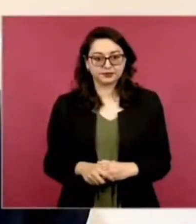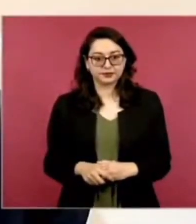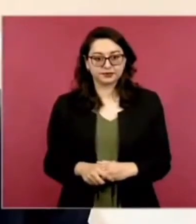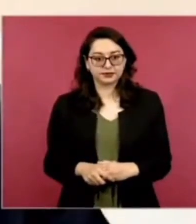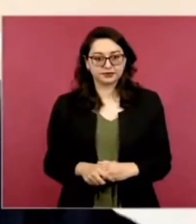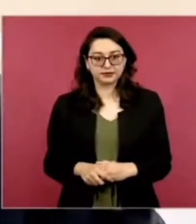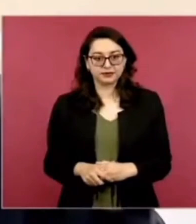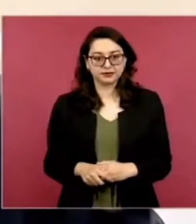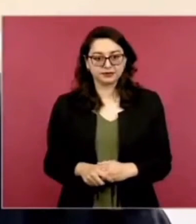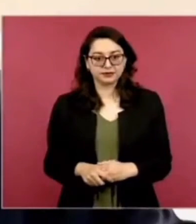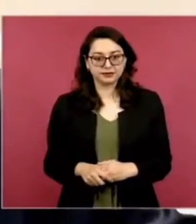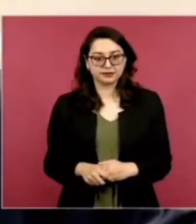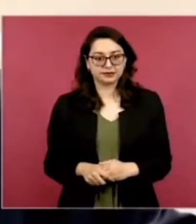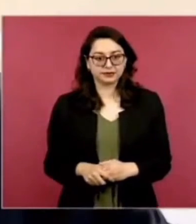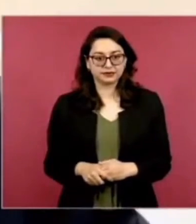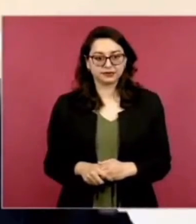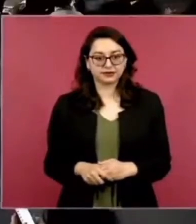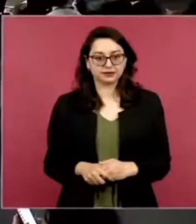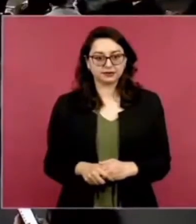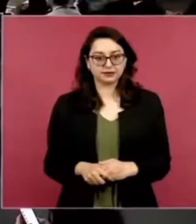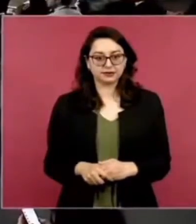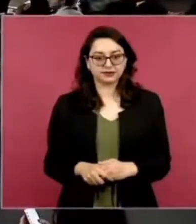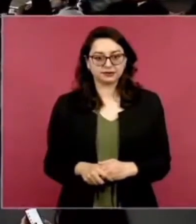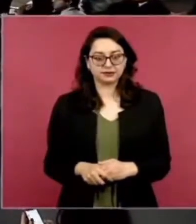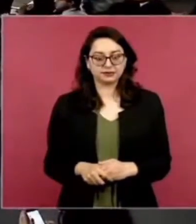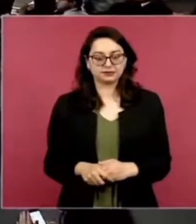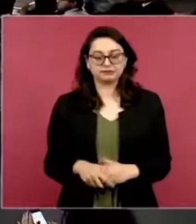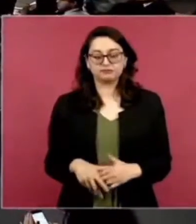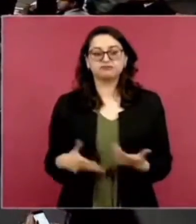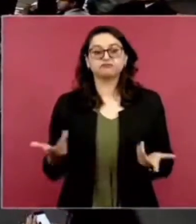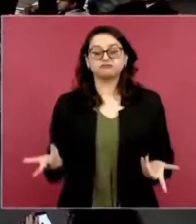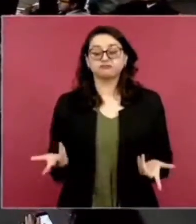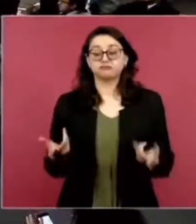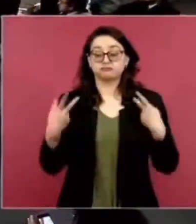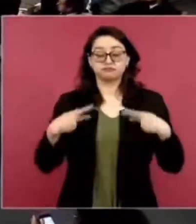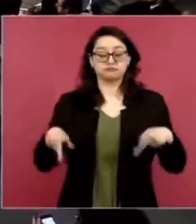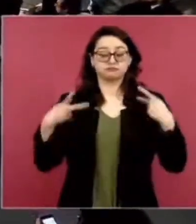presidente, un pueblo extraordinario. Por cierto, también